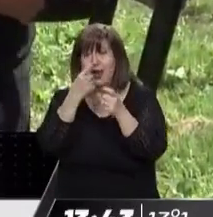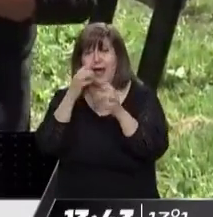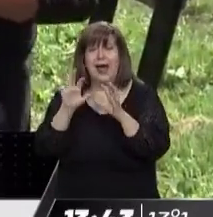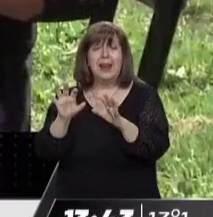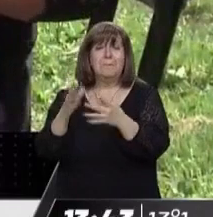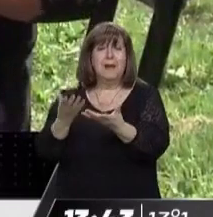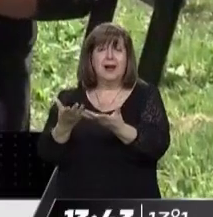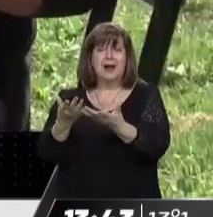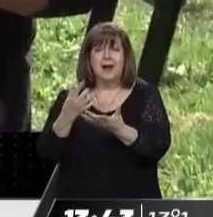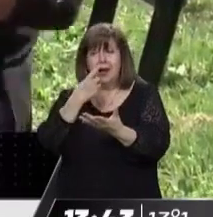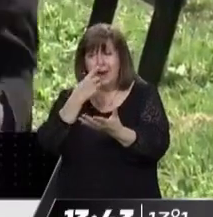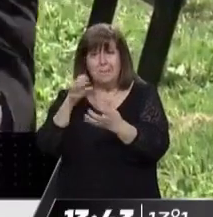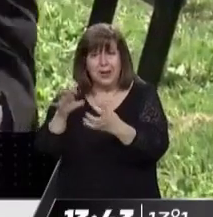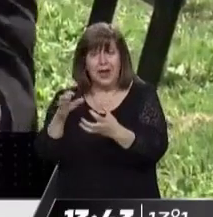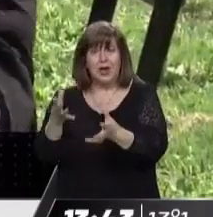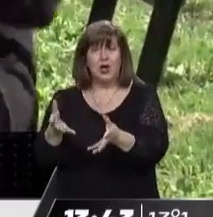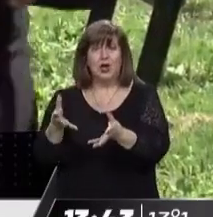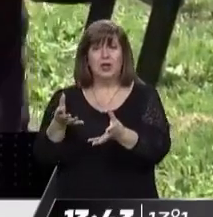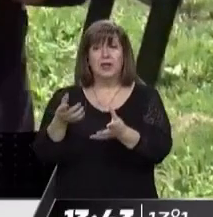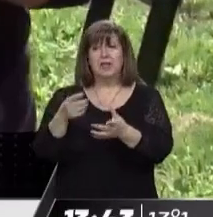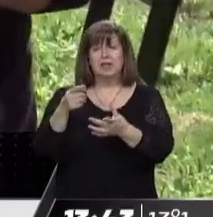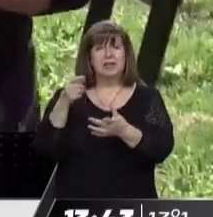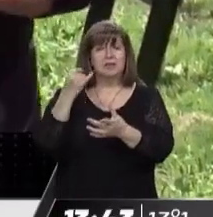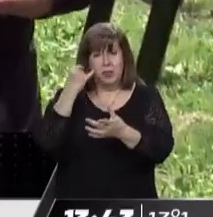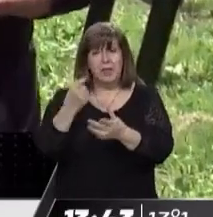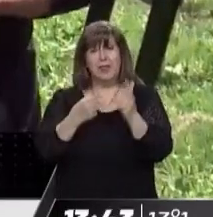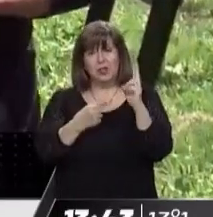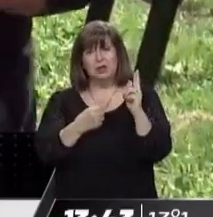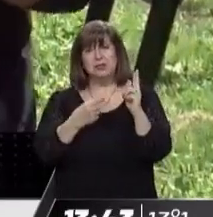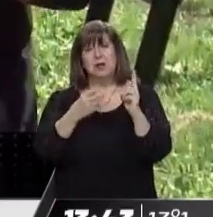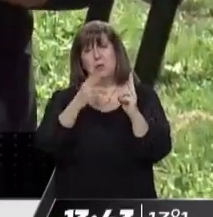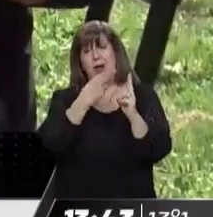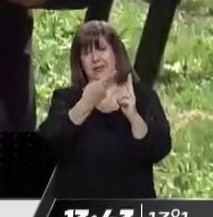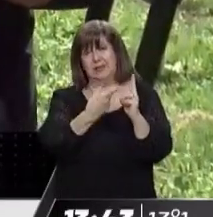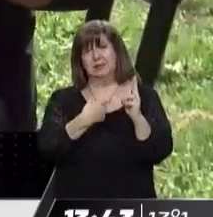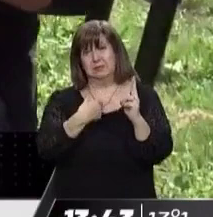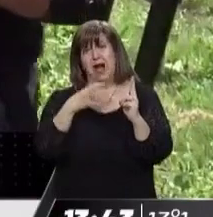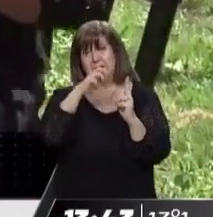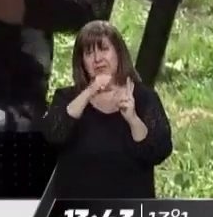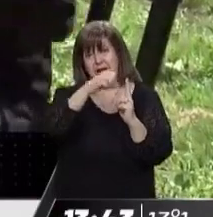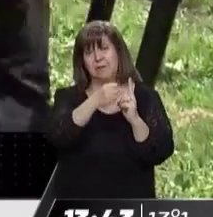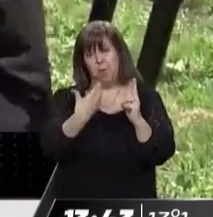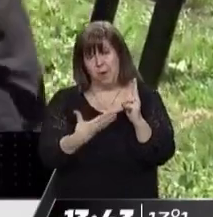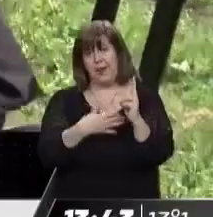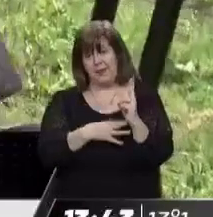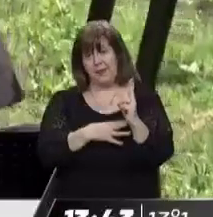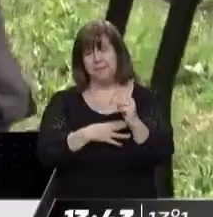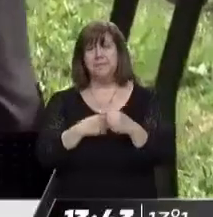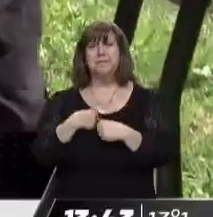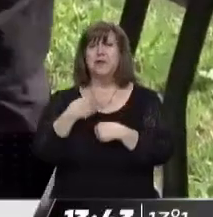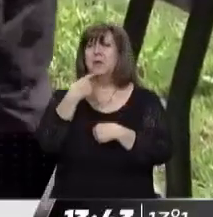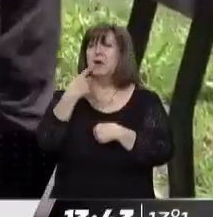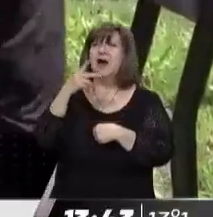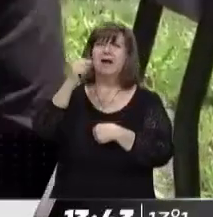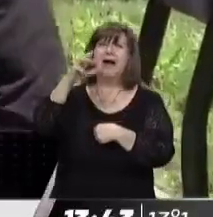razas peligrosas y otros es que pasa esto que Podrían haber matado a dos personas y que nadie hace nada Karina qué le decís